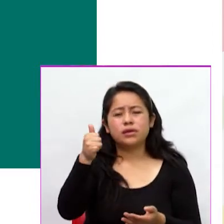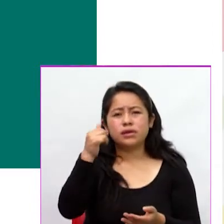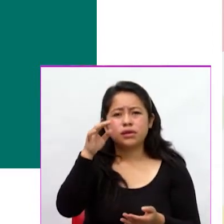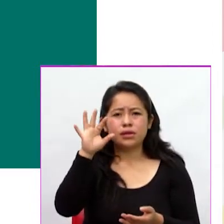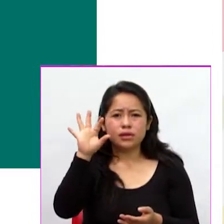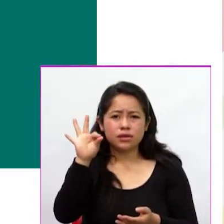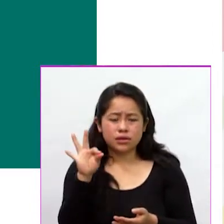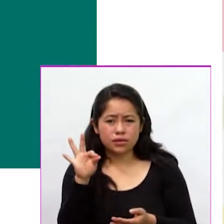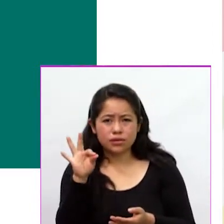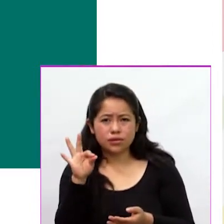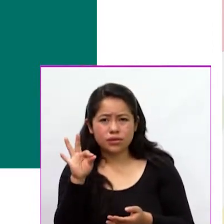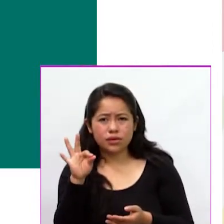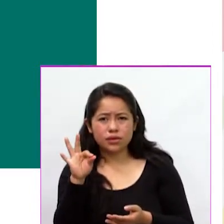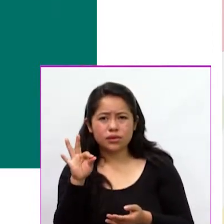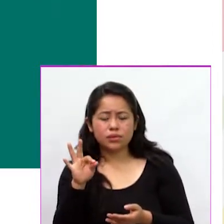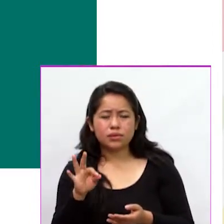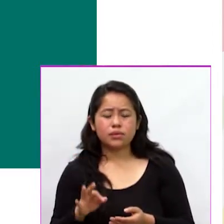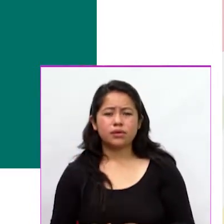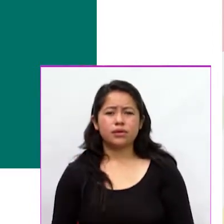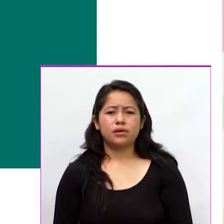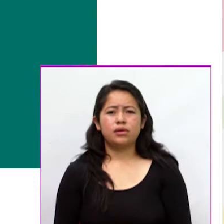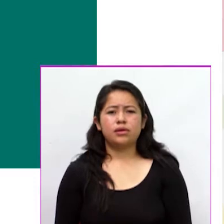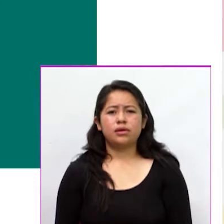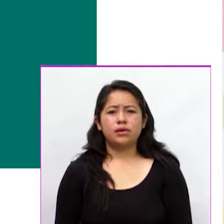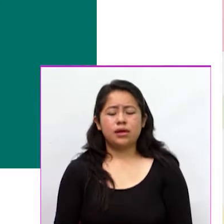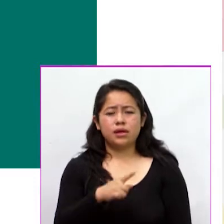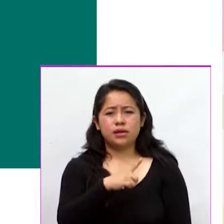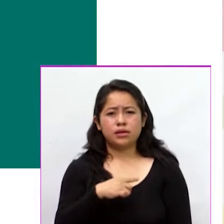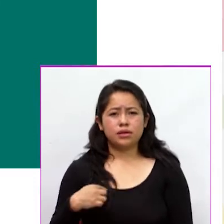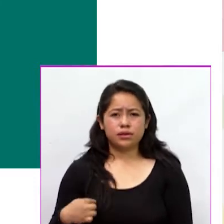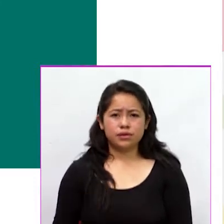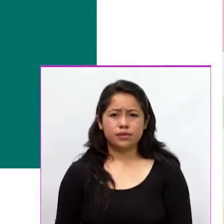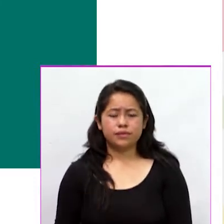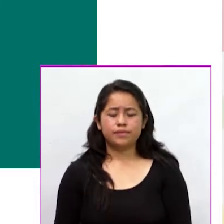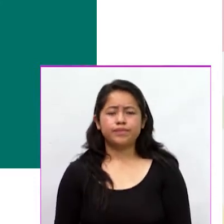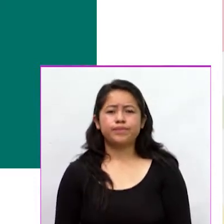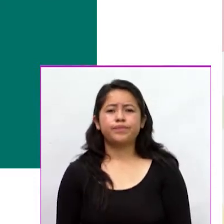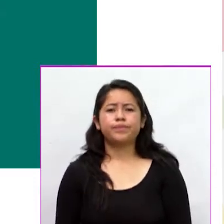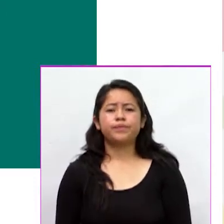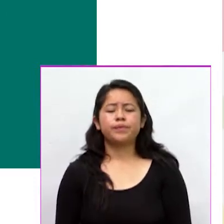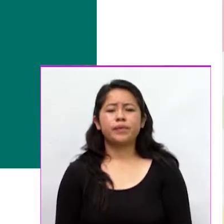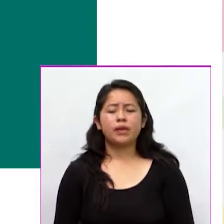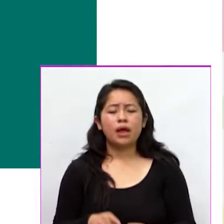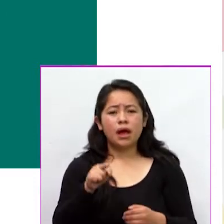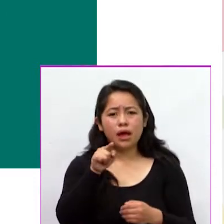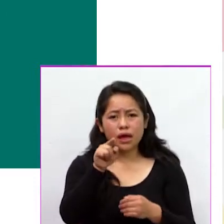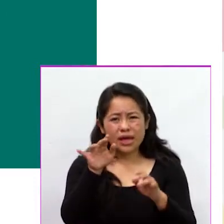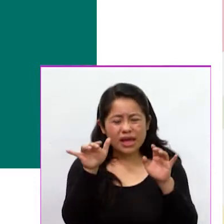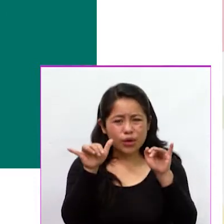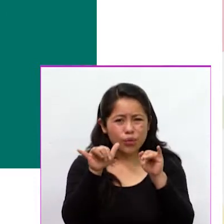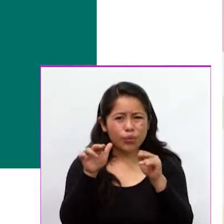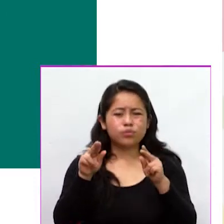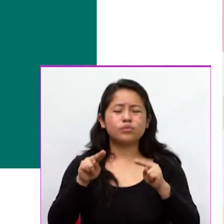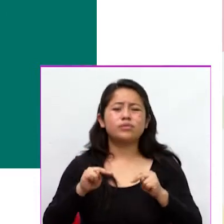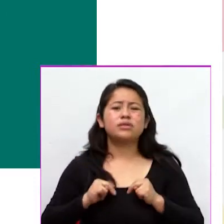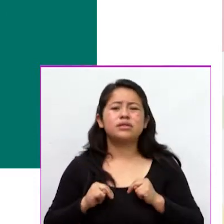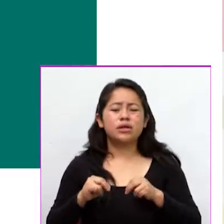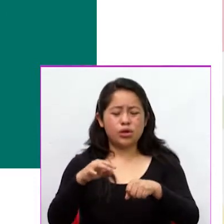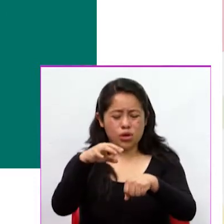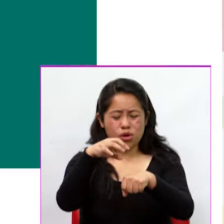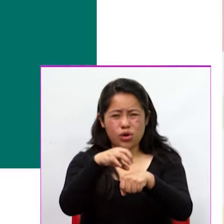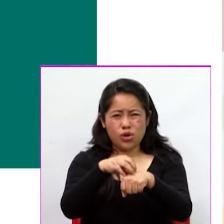COVID-19 puede dar o ocasionar la neumonía por COVID. Los síntomas de COVID